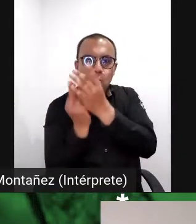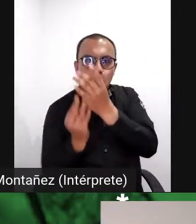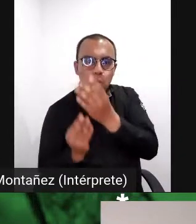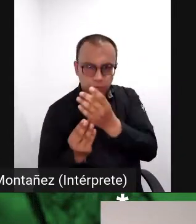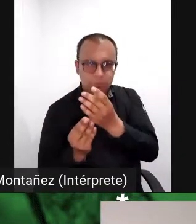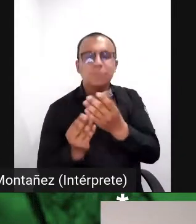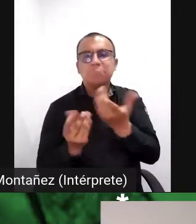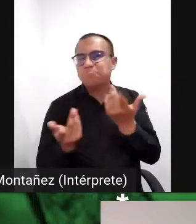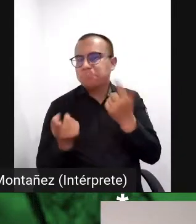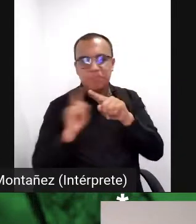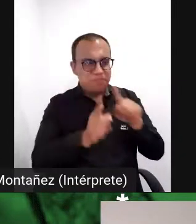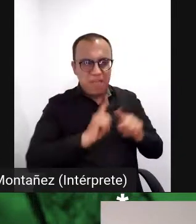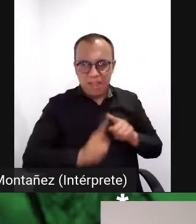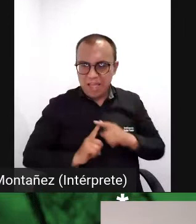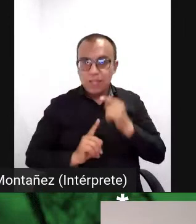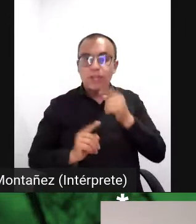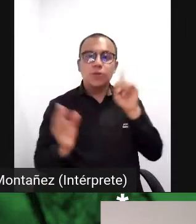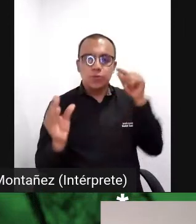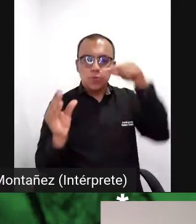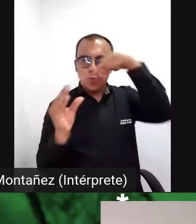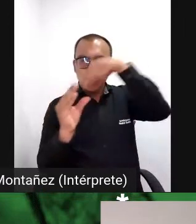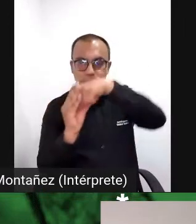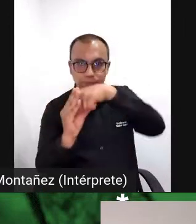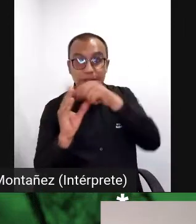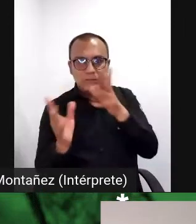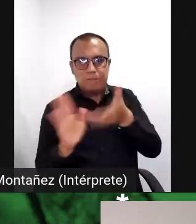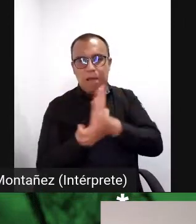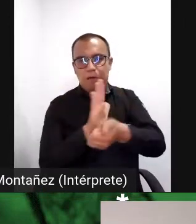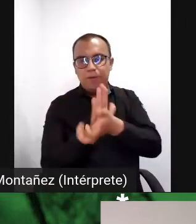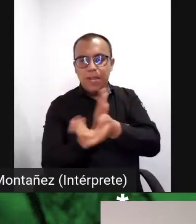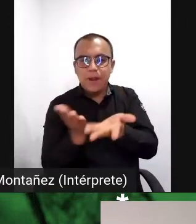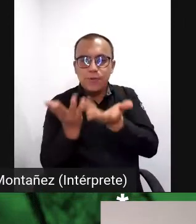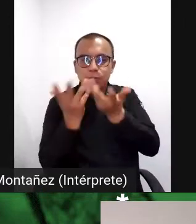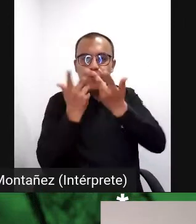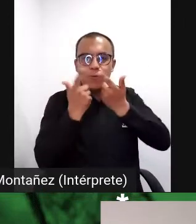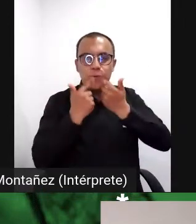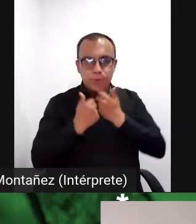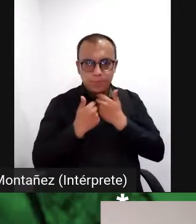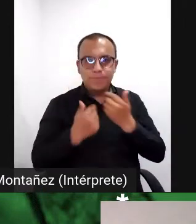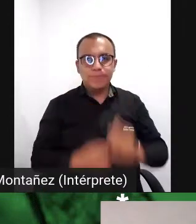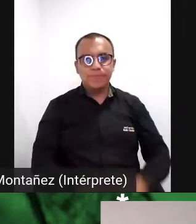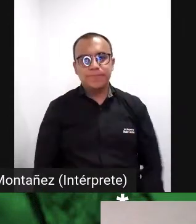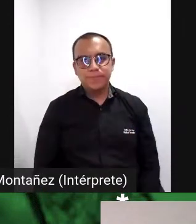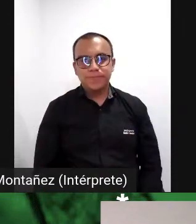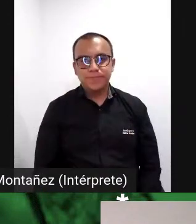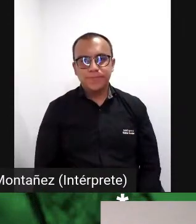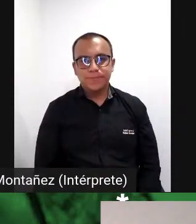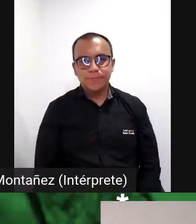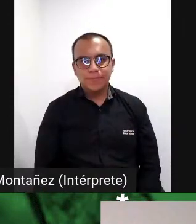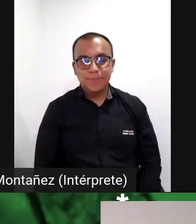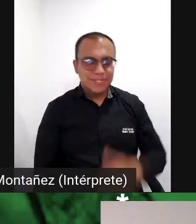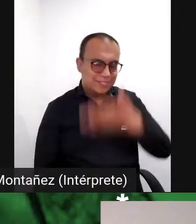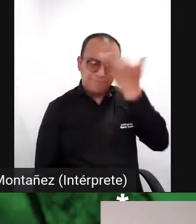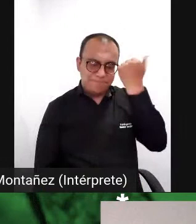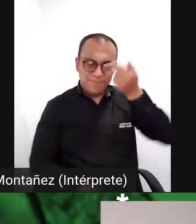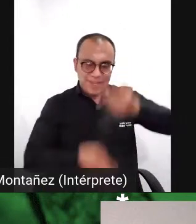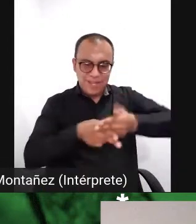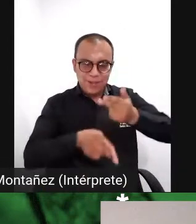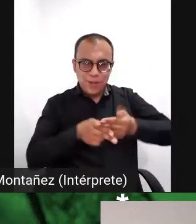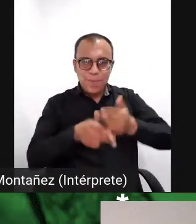curúas o los borracheros, flores como esas o algunas que llaman, bueno, se me olvida ahorita el nombre de la